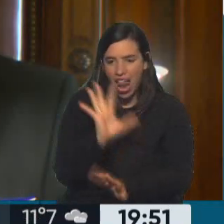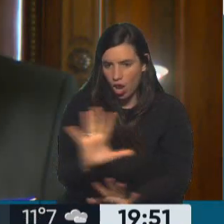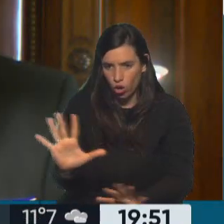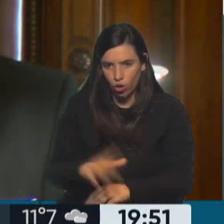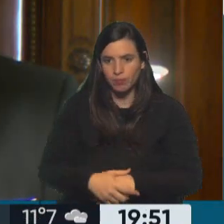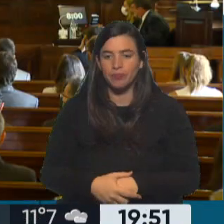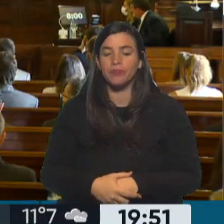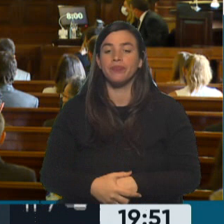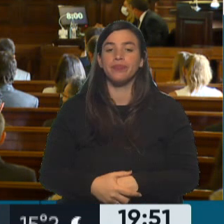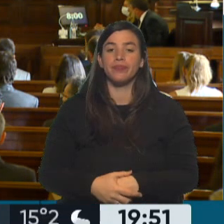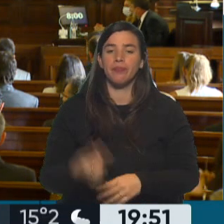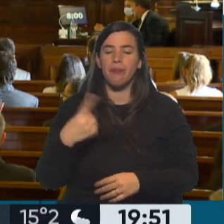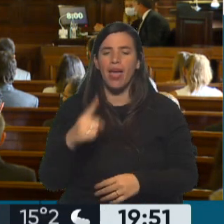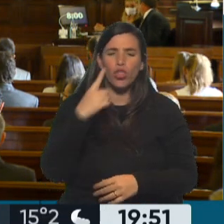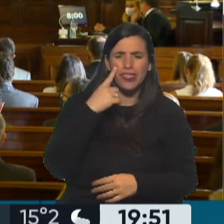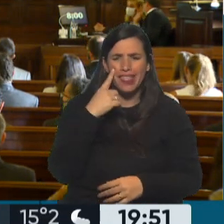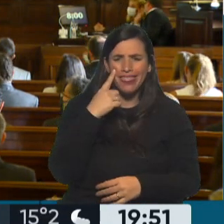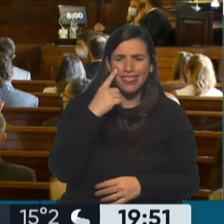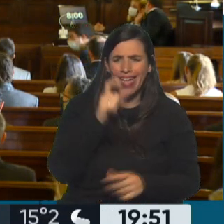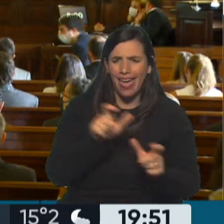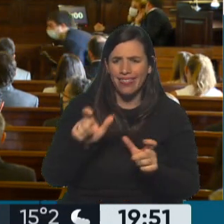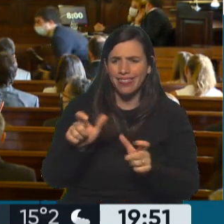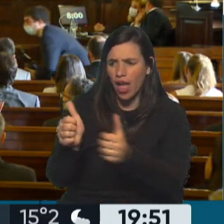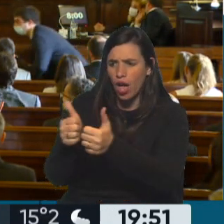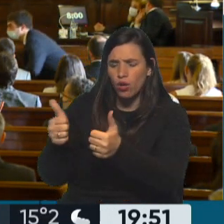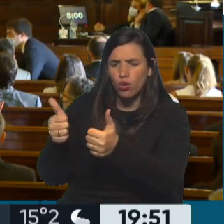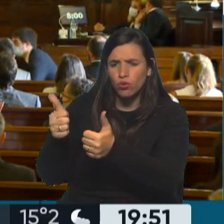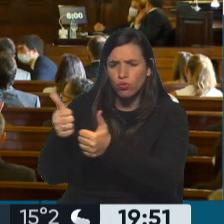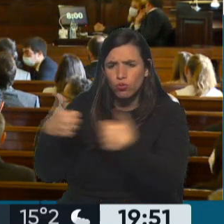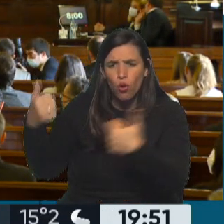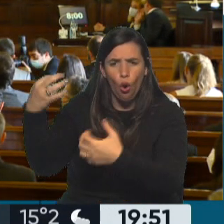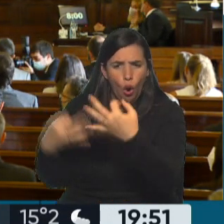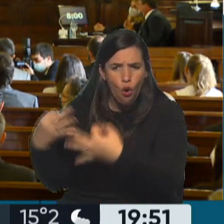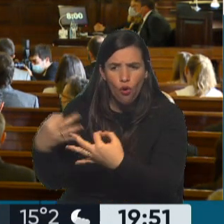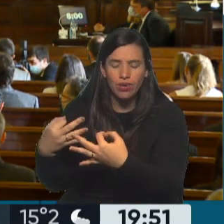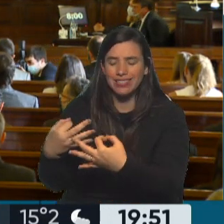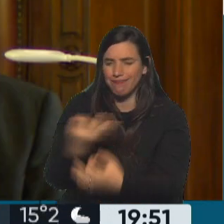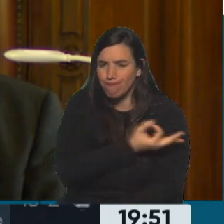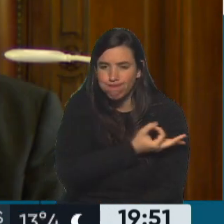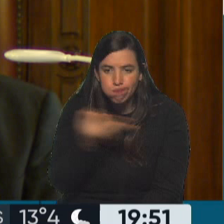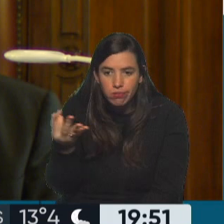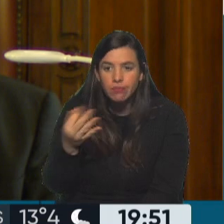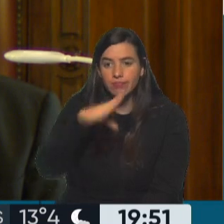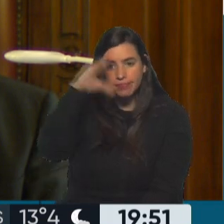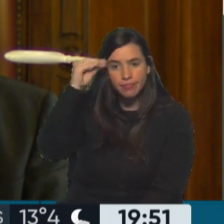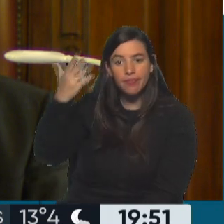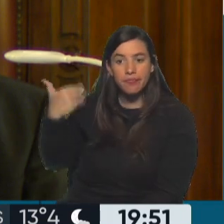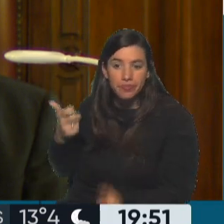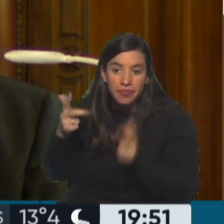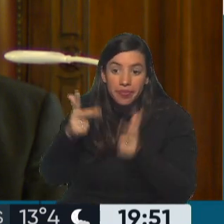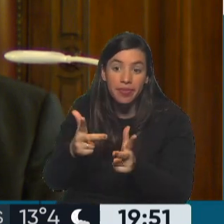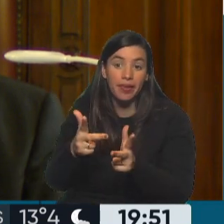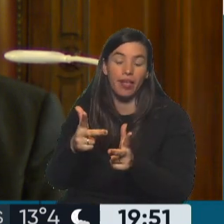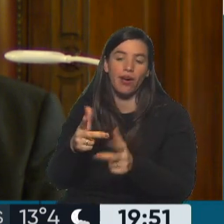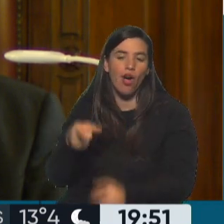se habla de los intendentes o cuando se habla de la Corte, es exactamente lo que dijo Cristina Kirchner. Es decir, van por el